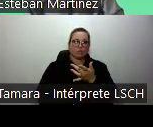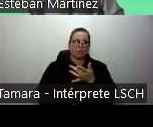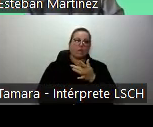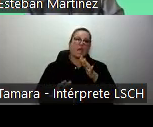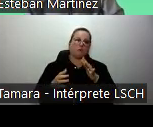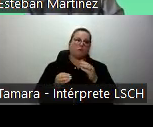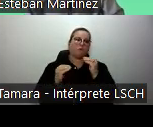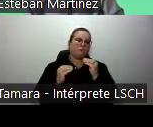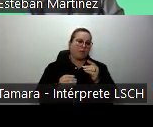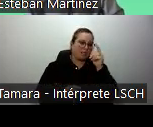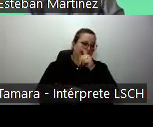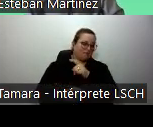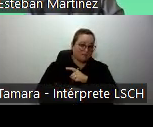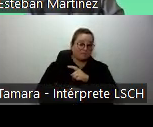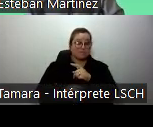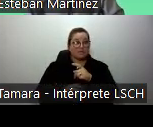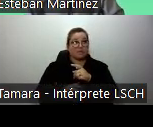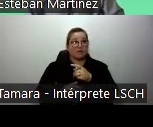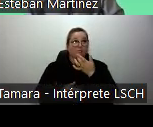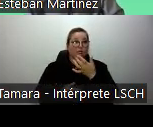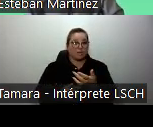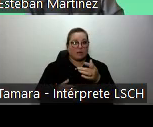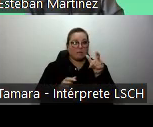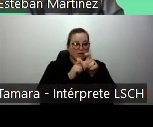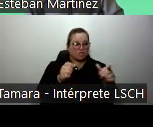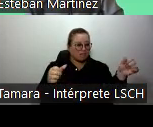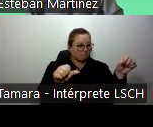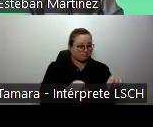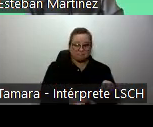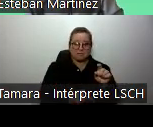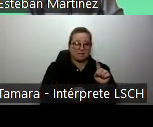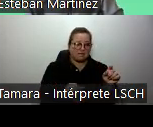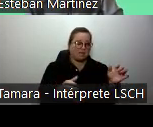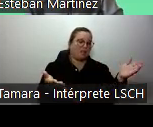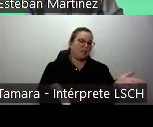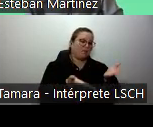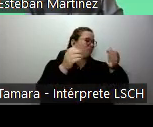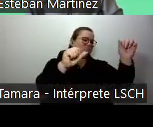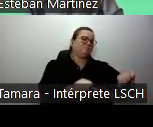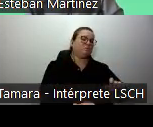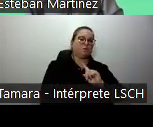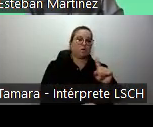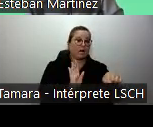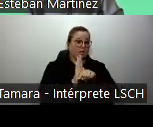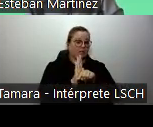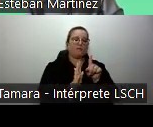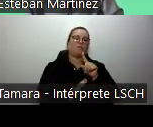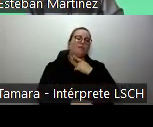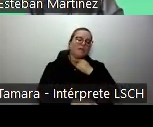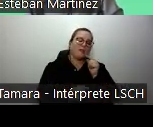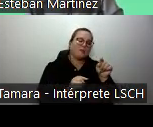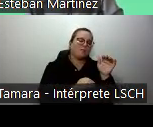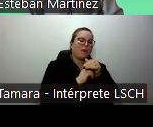difícil no es porque realmente las quieran echar para abajo a ustedes no es por desanimar lasas solamente quieren que te vaya bien es una manera de